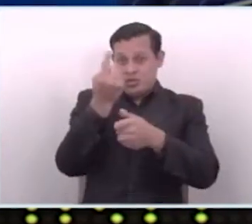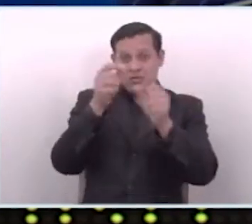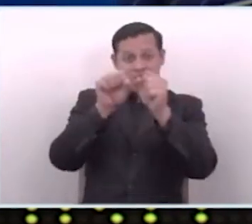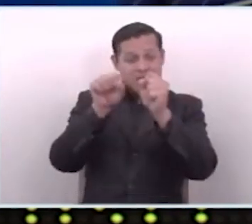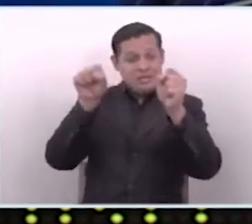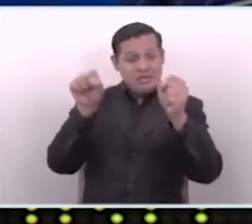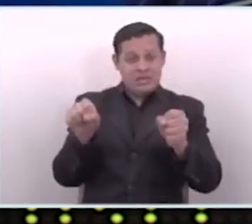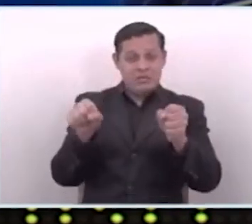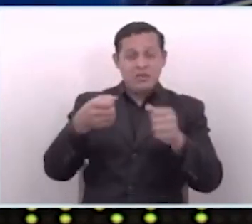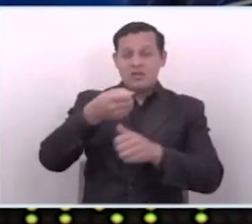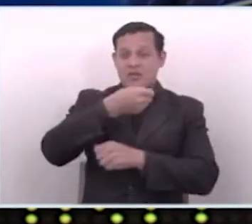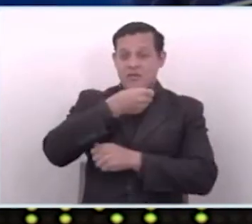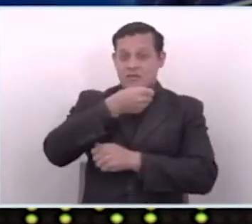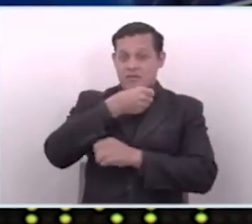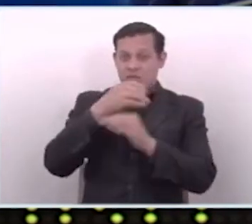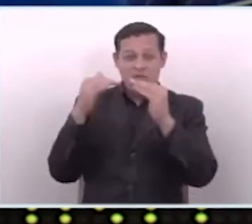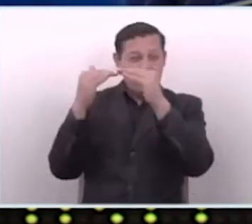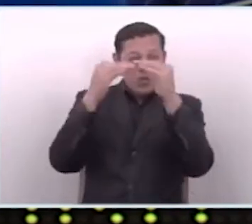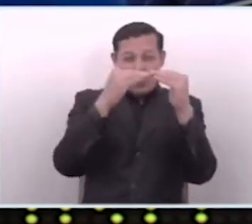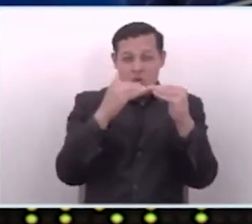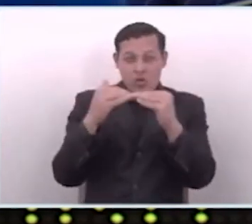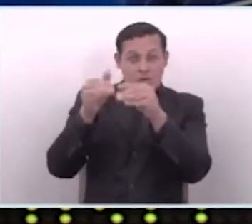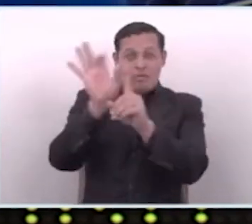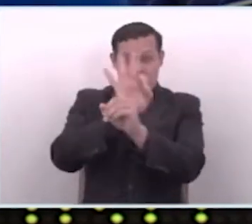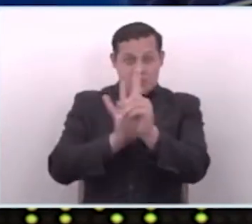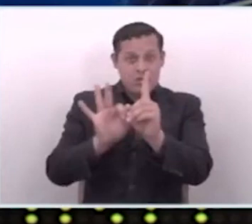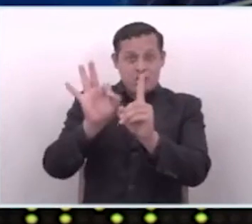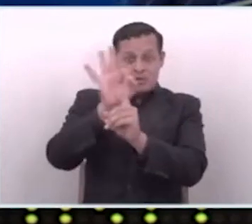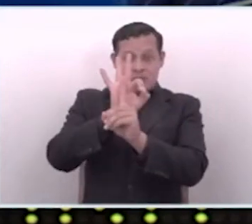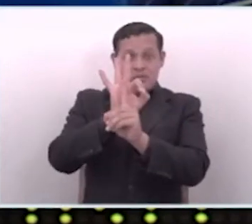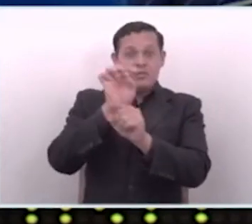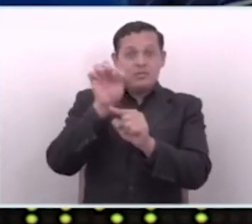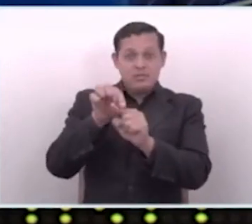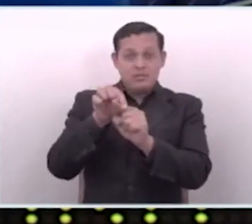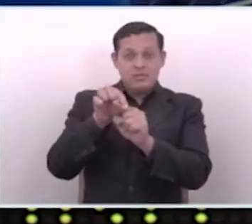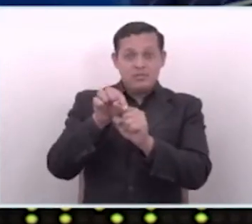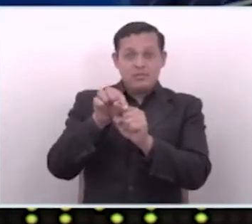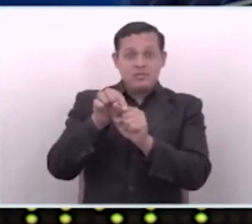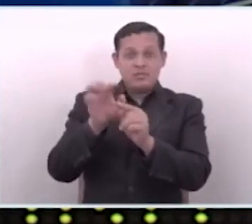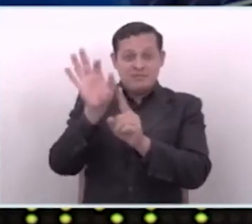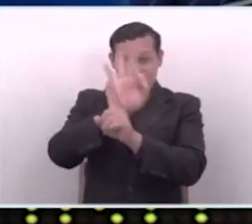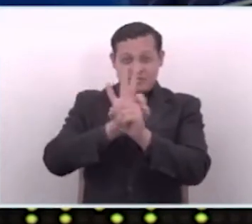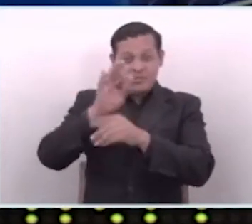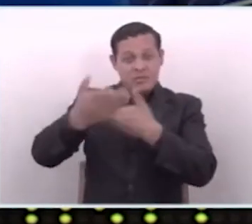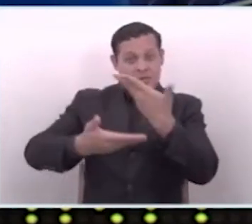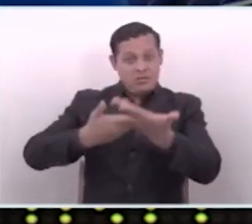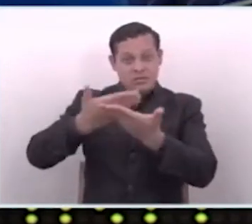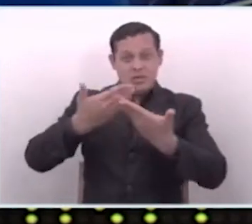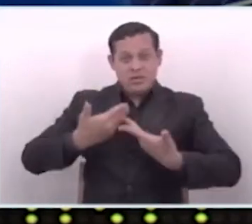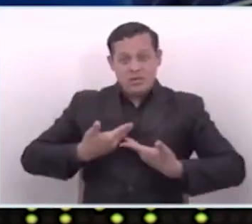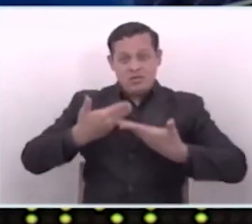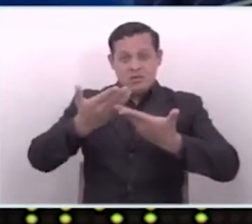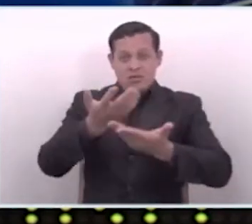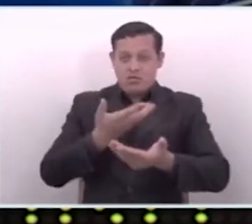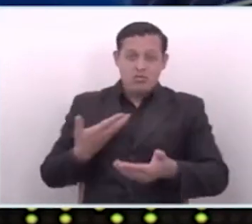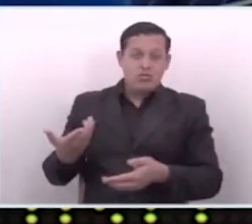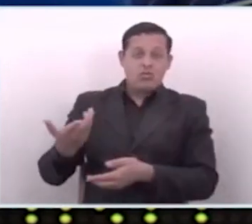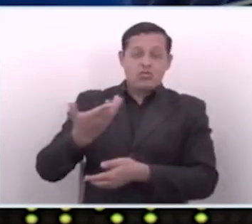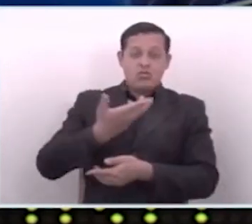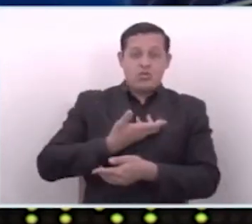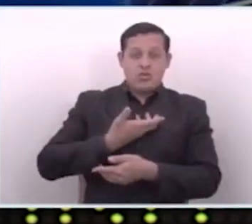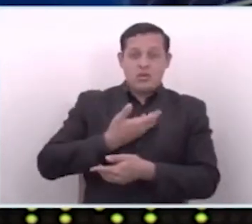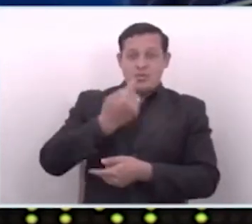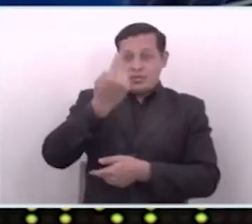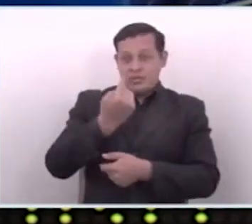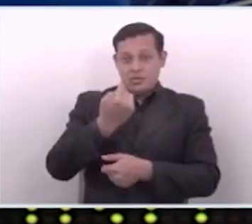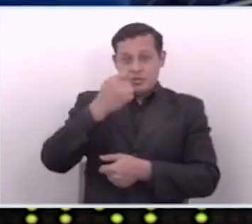de información estandarizado eso va a mejorar e impactar enormemente la calidad del servicio que se le brinda a todos los